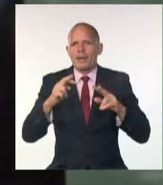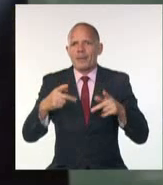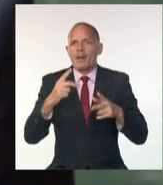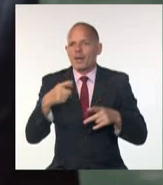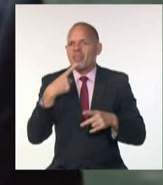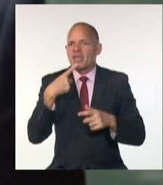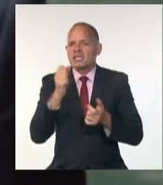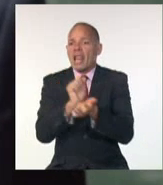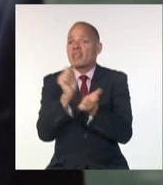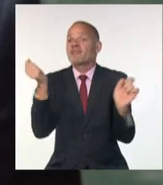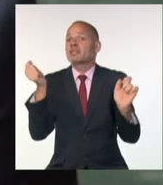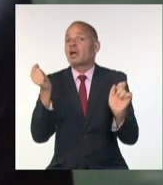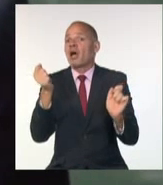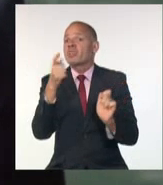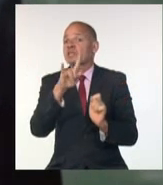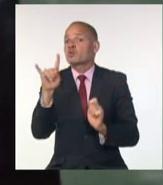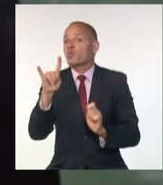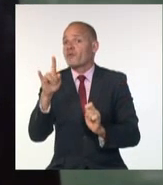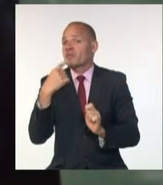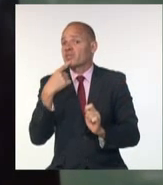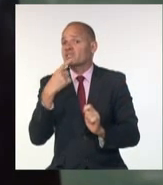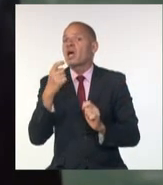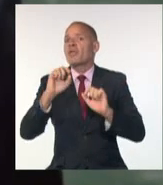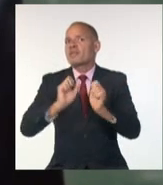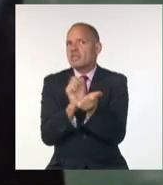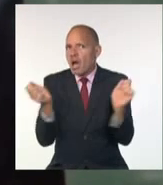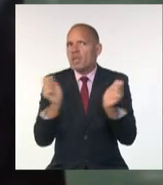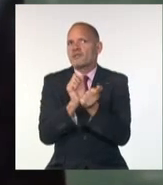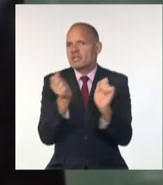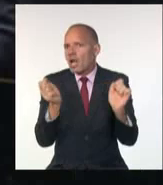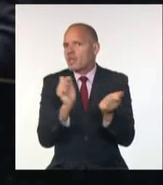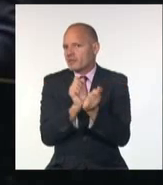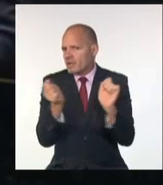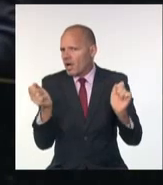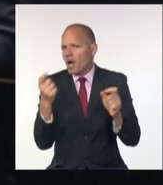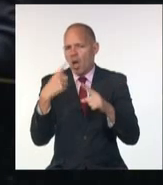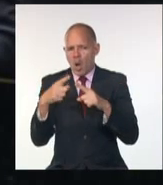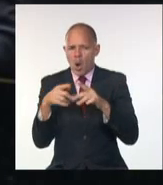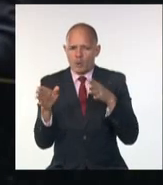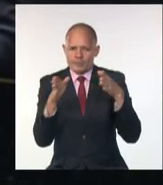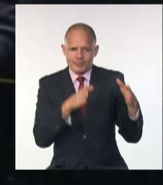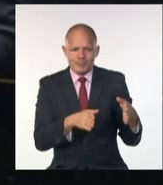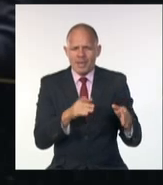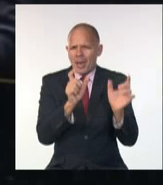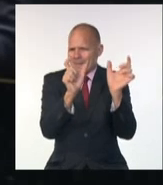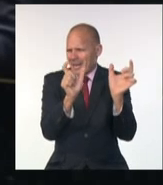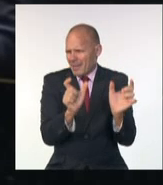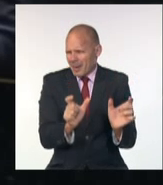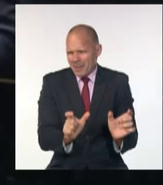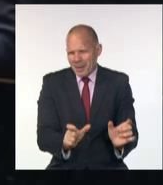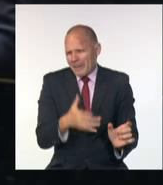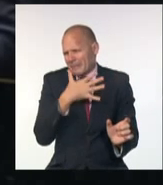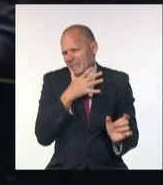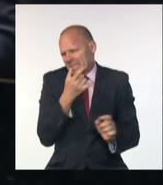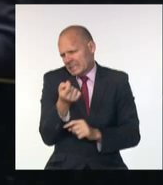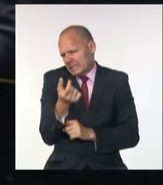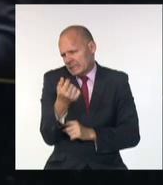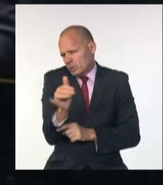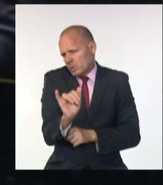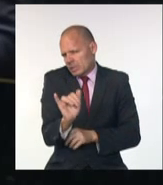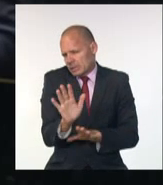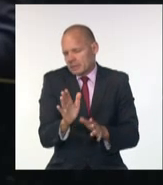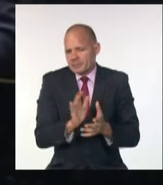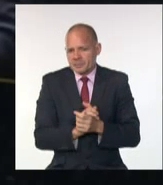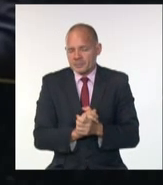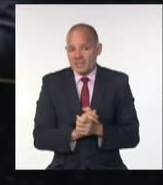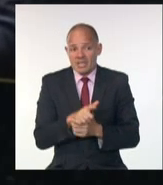libertad y en otra decena de ocasiones los sinónimos liberal, libertario, libertades, libremente. Se vuelve